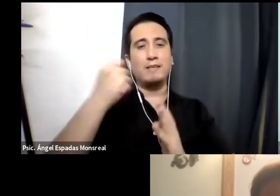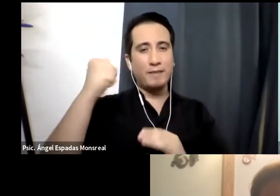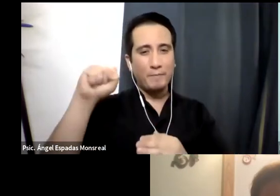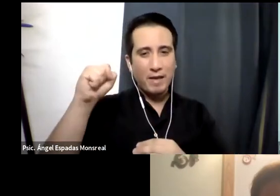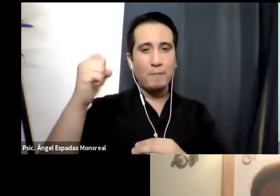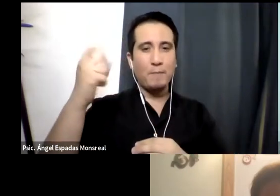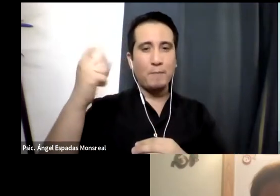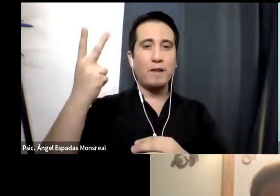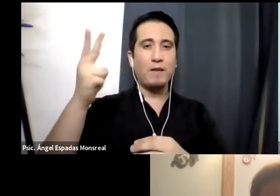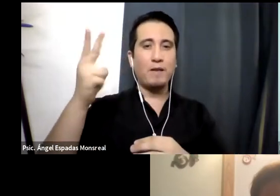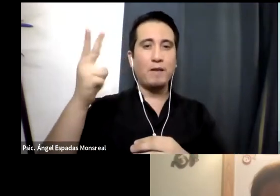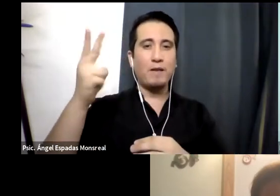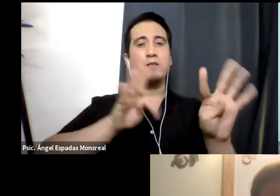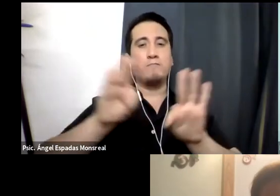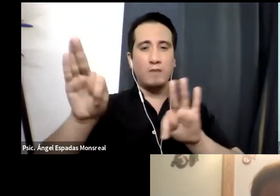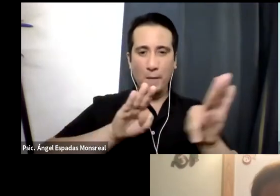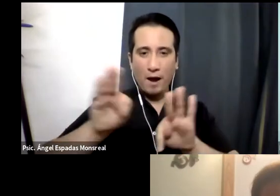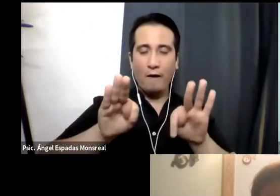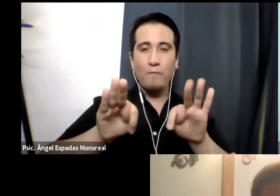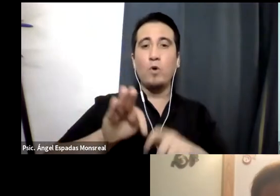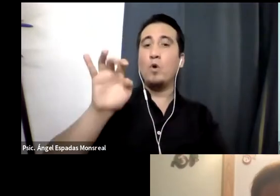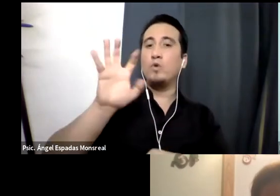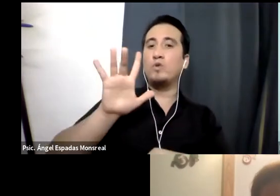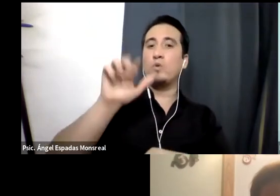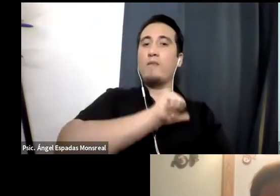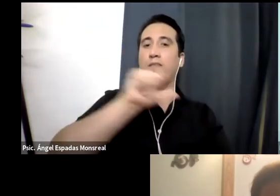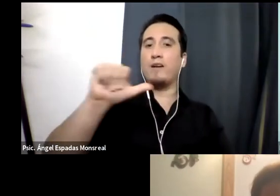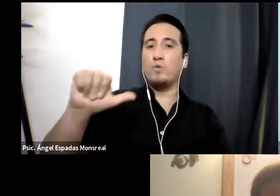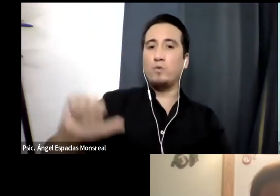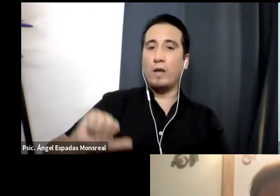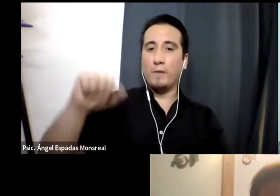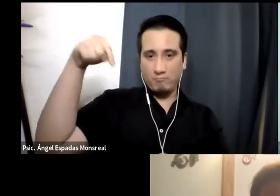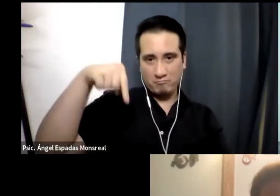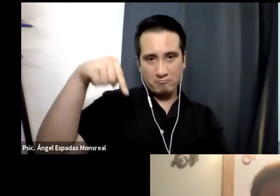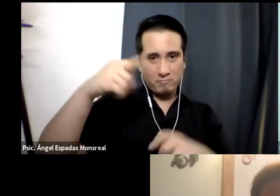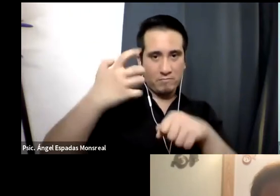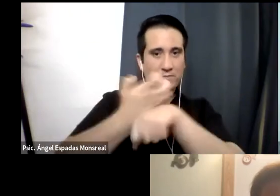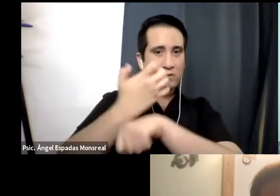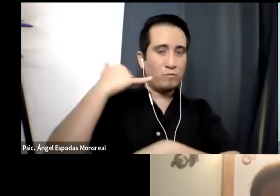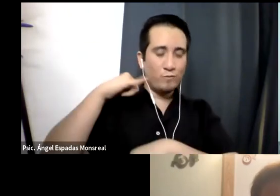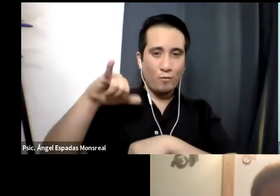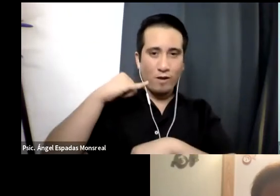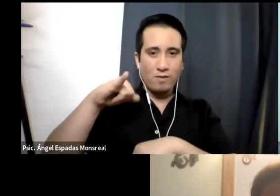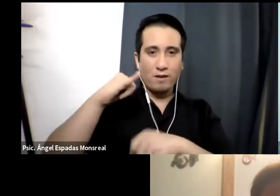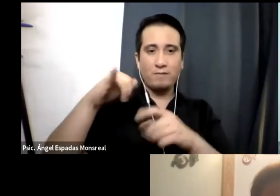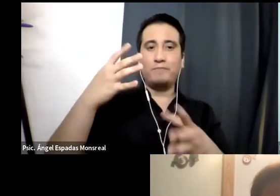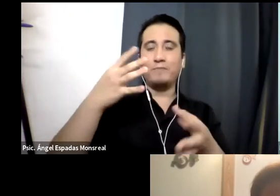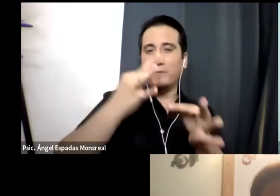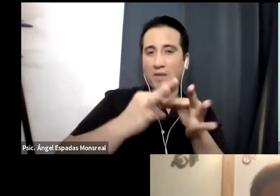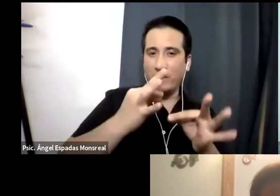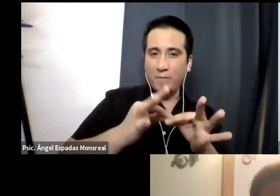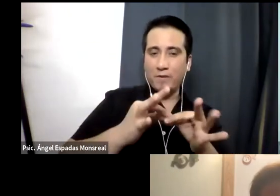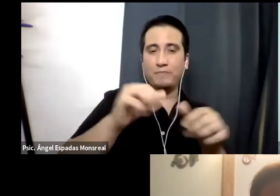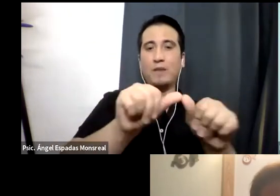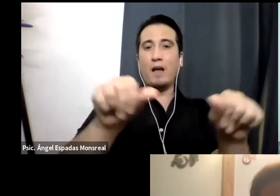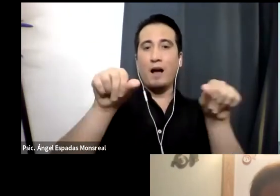estuvimos trabajando con más de 50 ayuntamientos de Yucatán específicamente de las áreas de